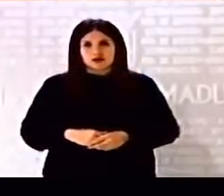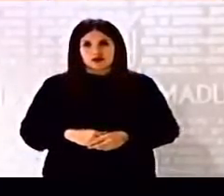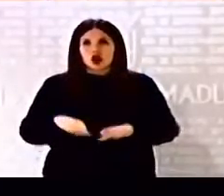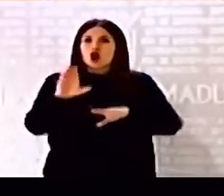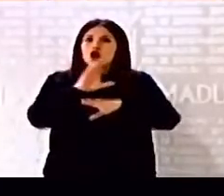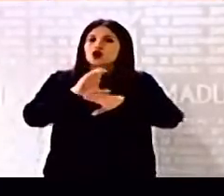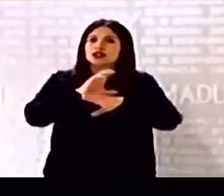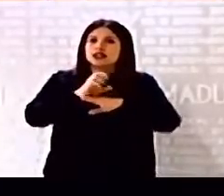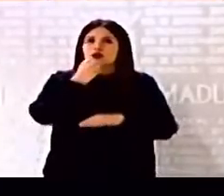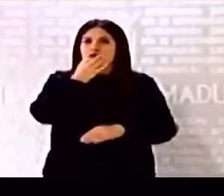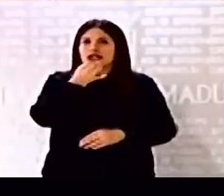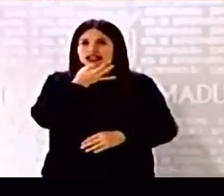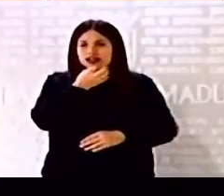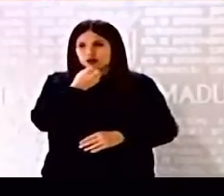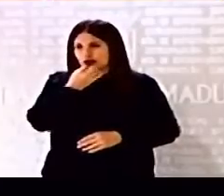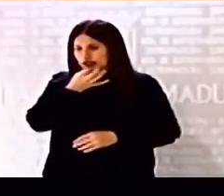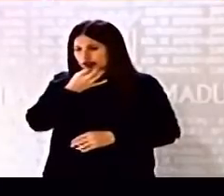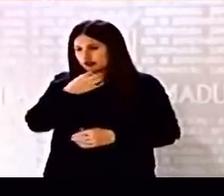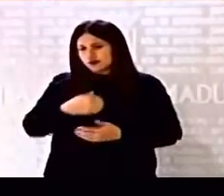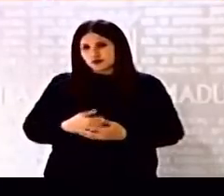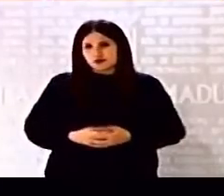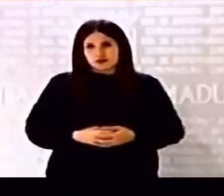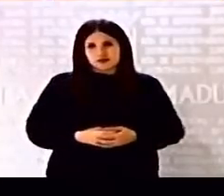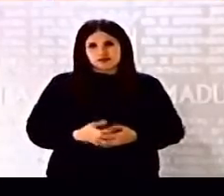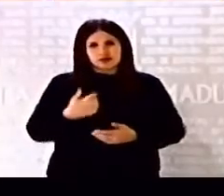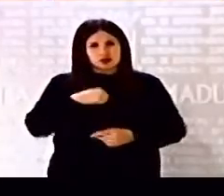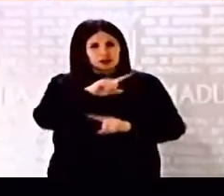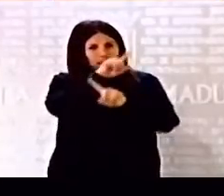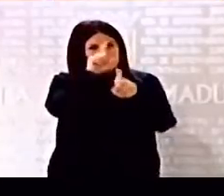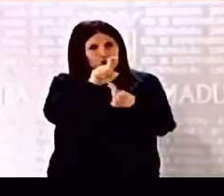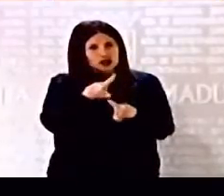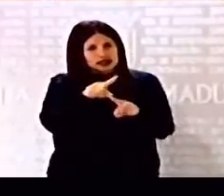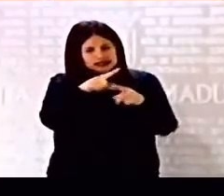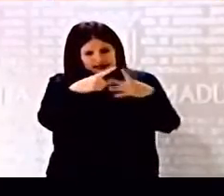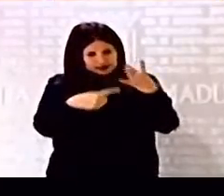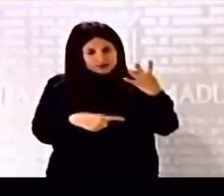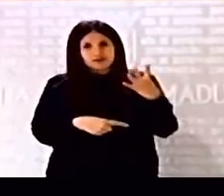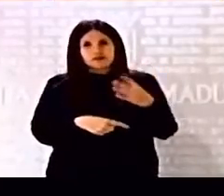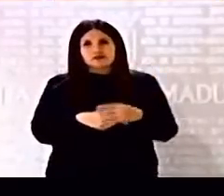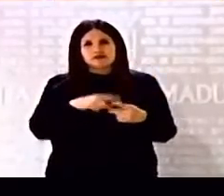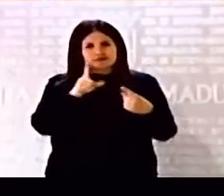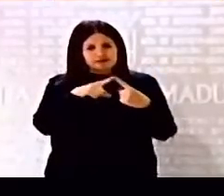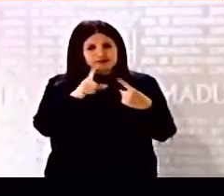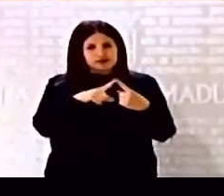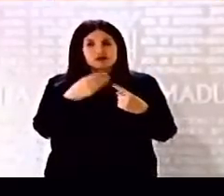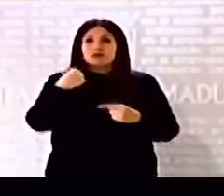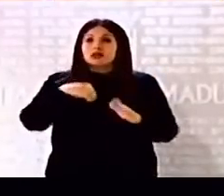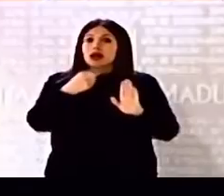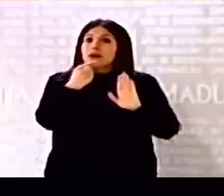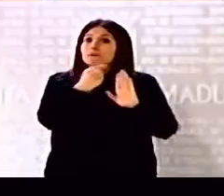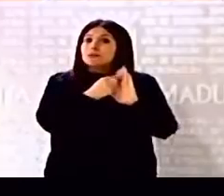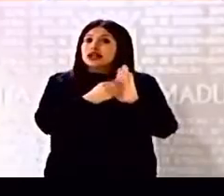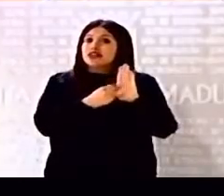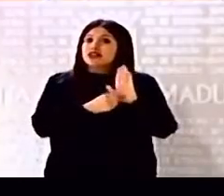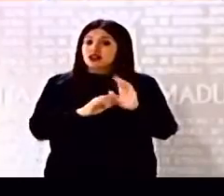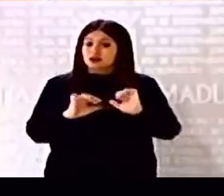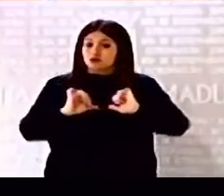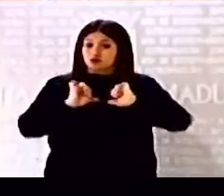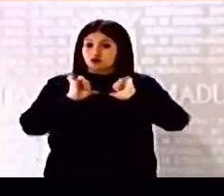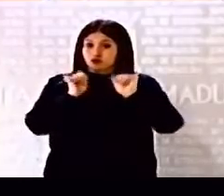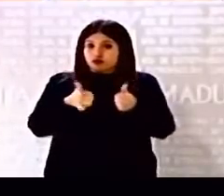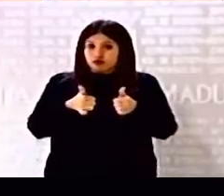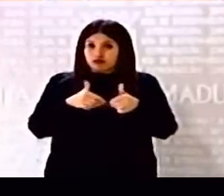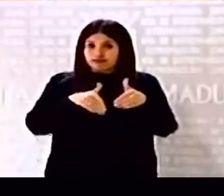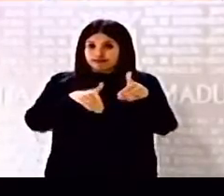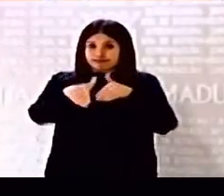Consejero, buenas tardes. Buenas tardes. Tengo varias preguntas. ¿Cuándo entrarán estas medidas o ya están para prevenir